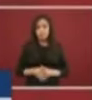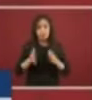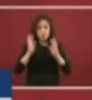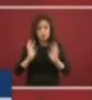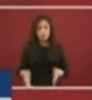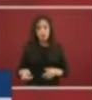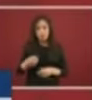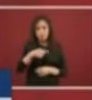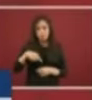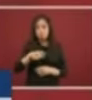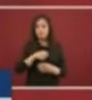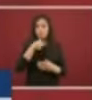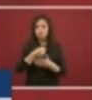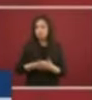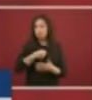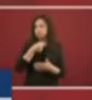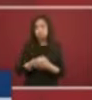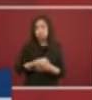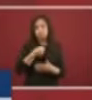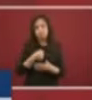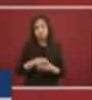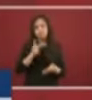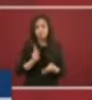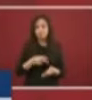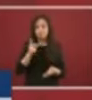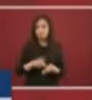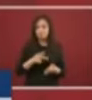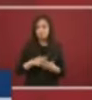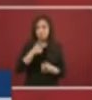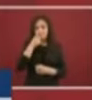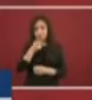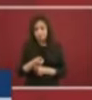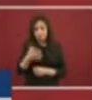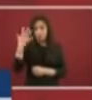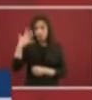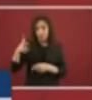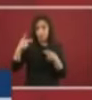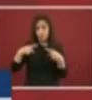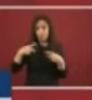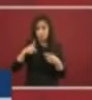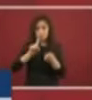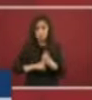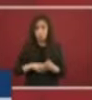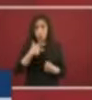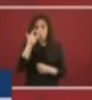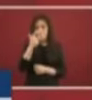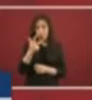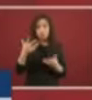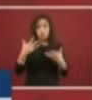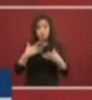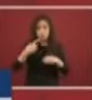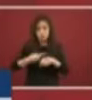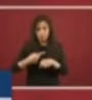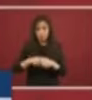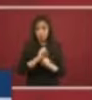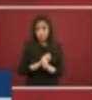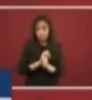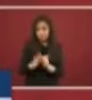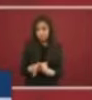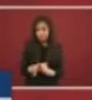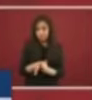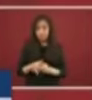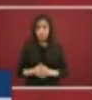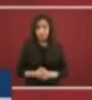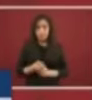como un dato de que se están llevando a cabo los objetivos de la Jornada Nacional de Sana Distancia, es en una semana,